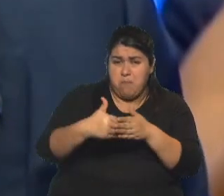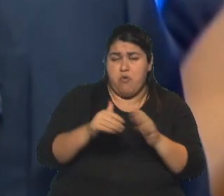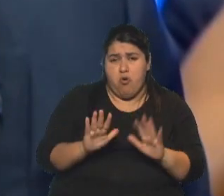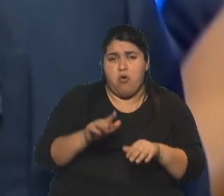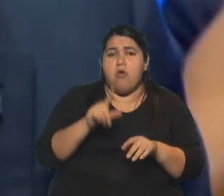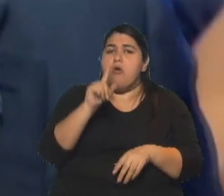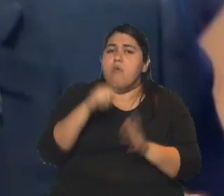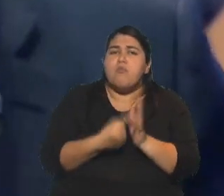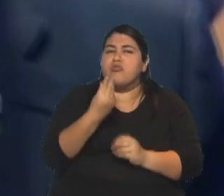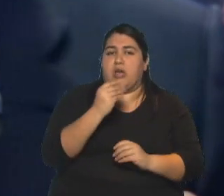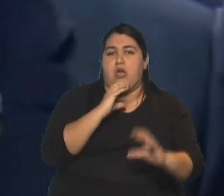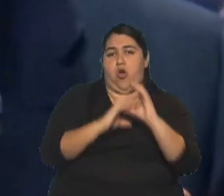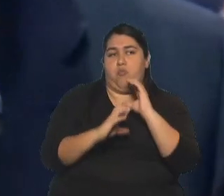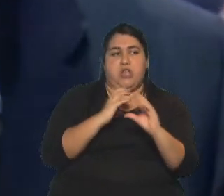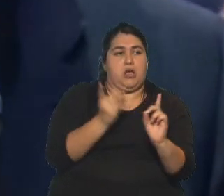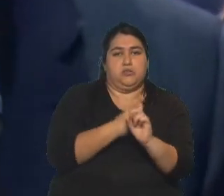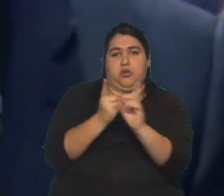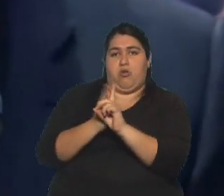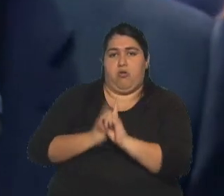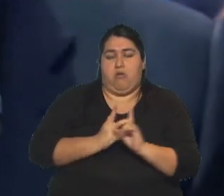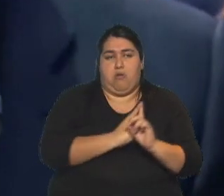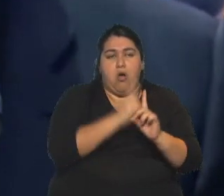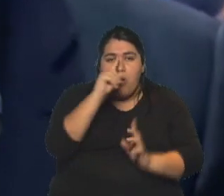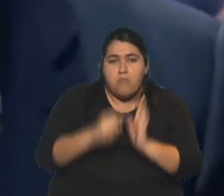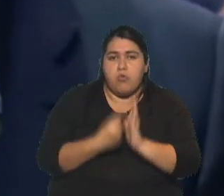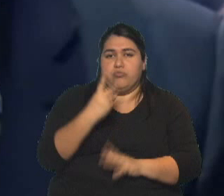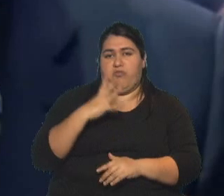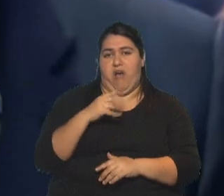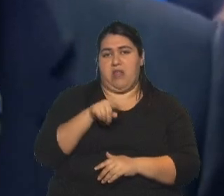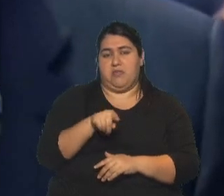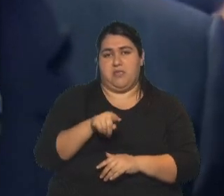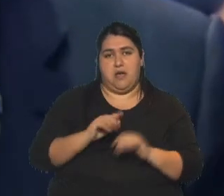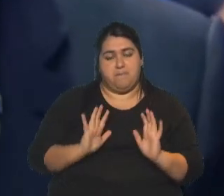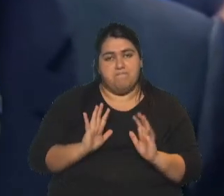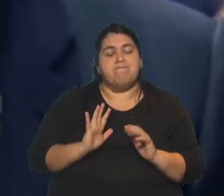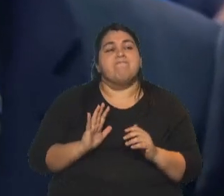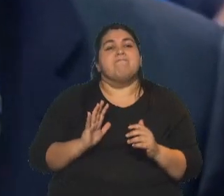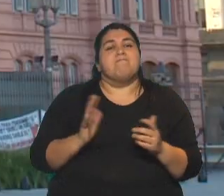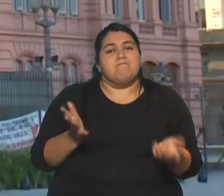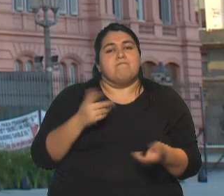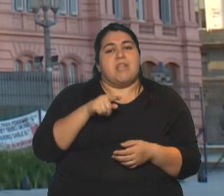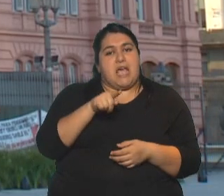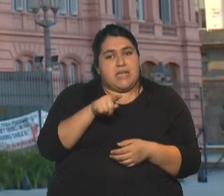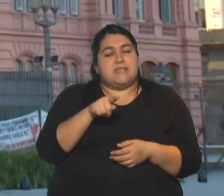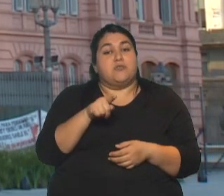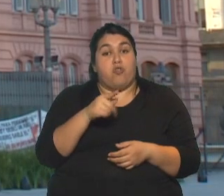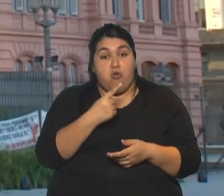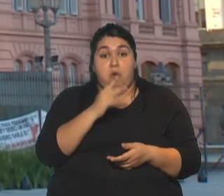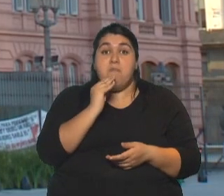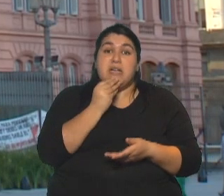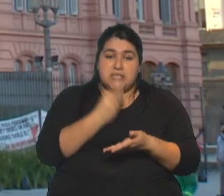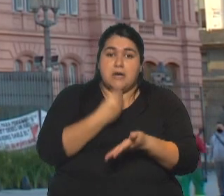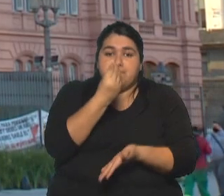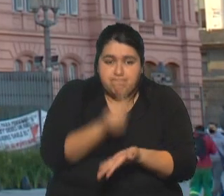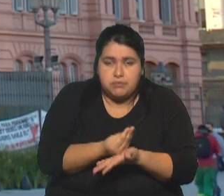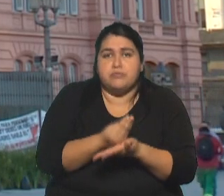una falta de comunicación, una falta de claridad a la hora de comunicar ciertas medidas y entonces pareciera que esto va a traer un poco de orden. Tenemos